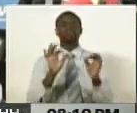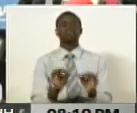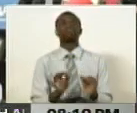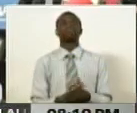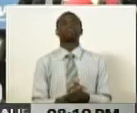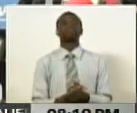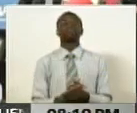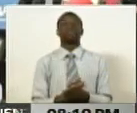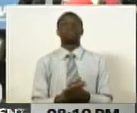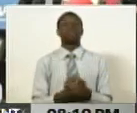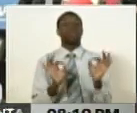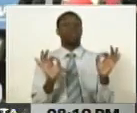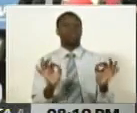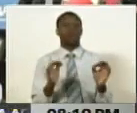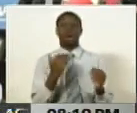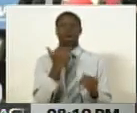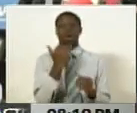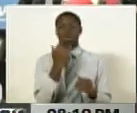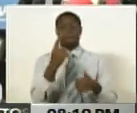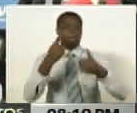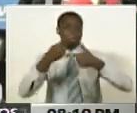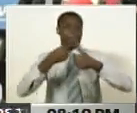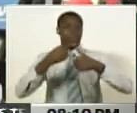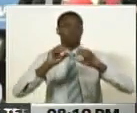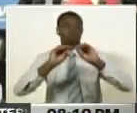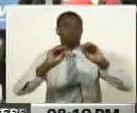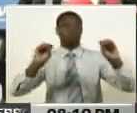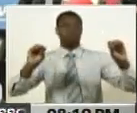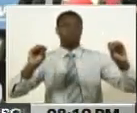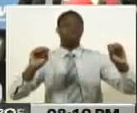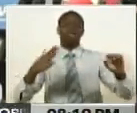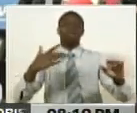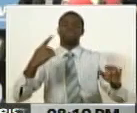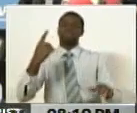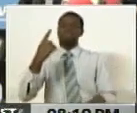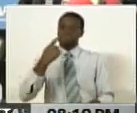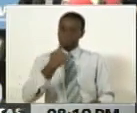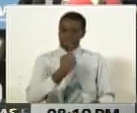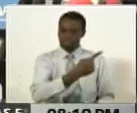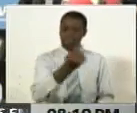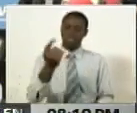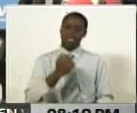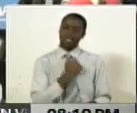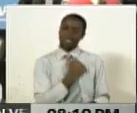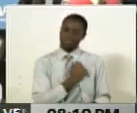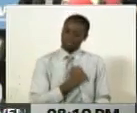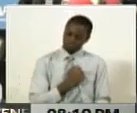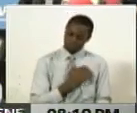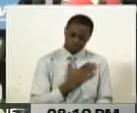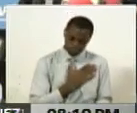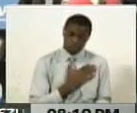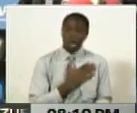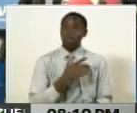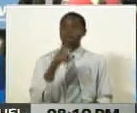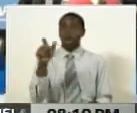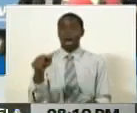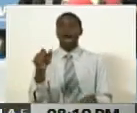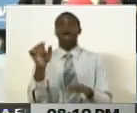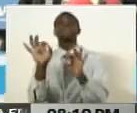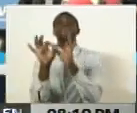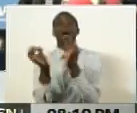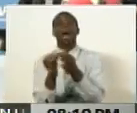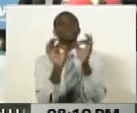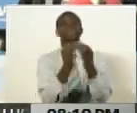por esta vía expresar en primer lugar mis condolencias a los familiares de tres